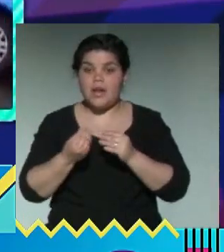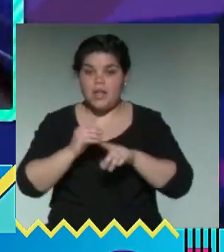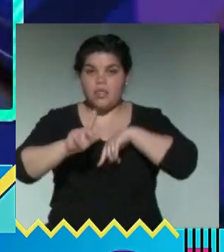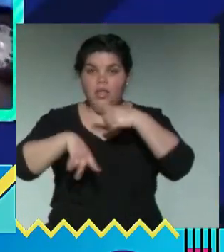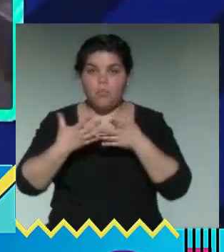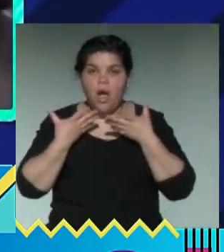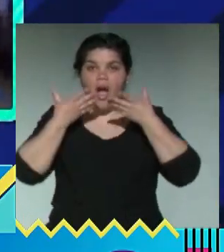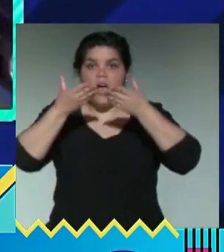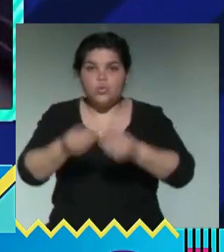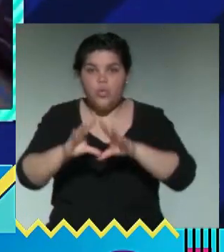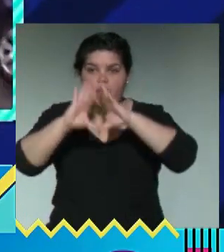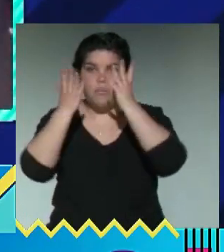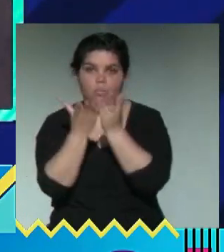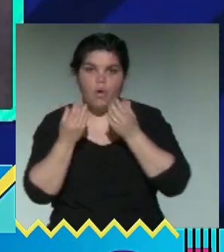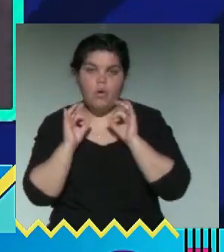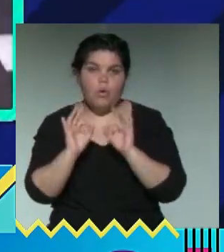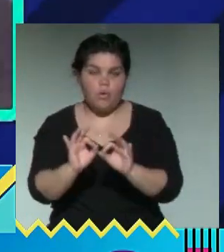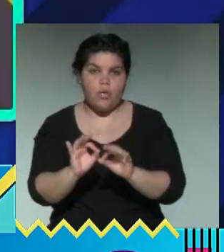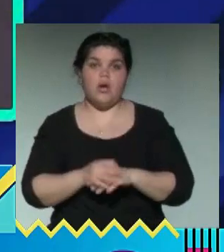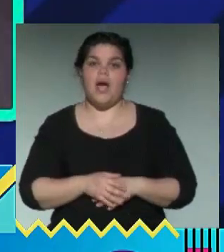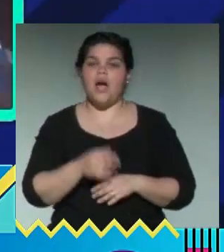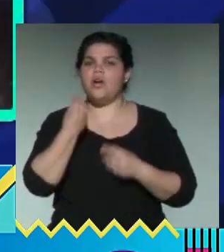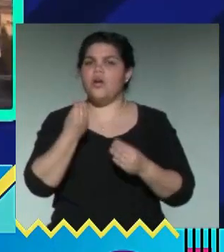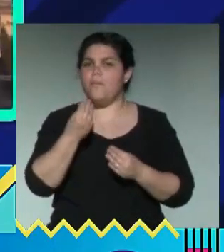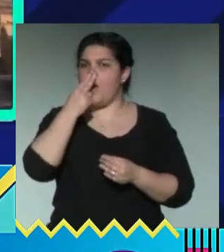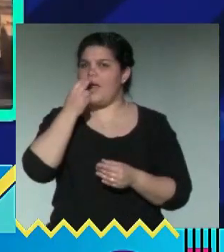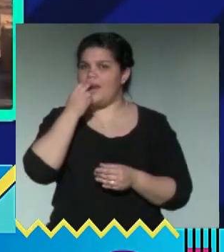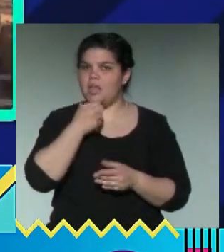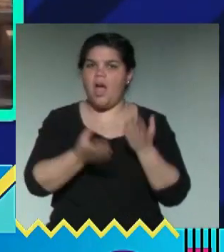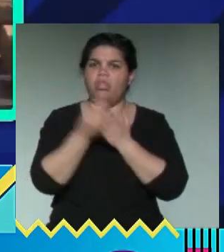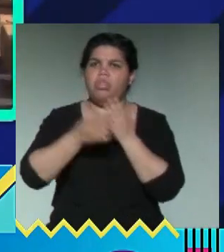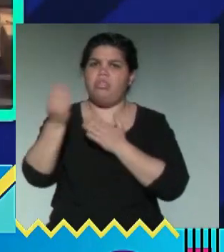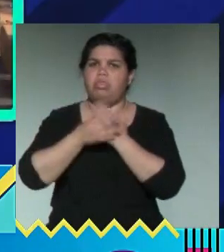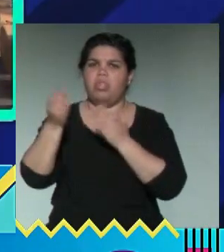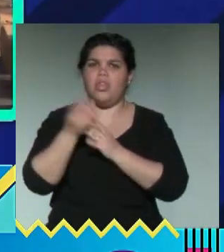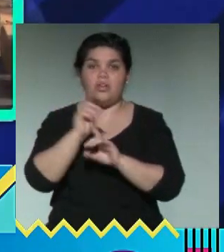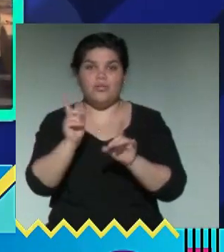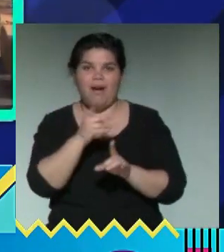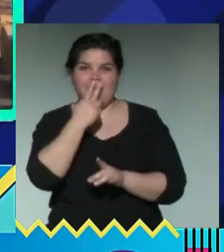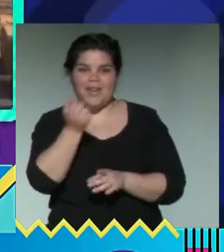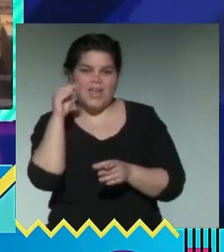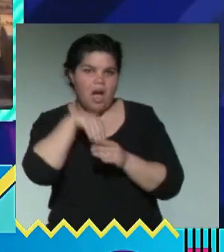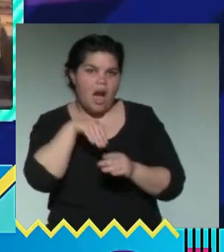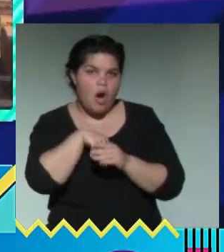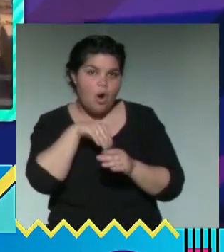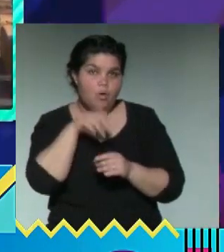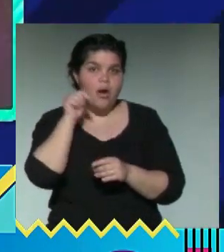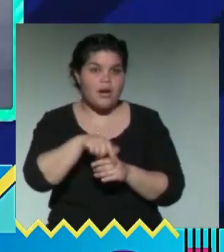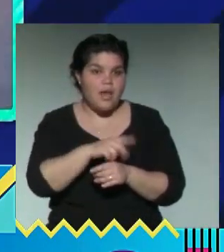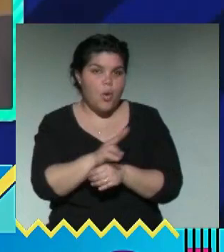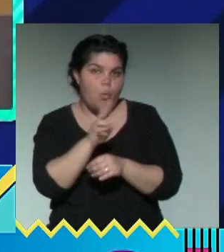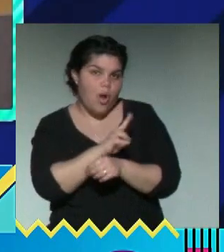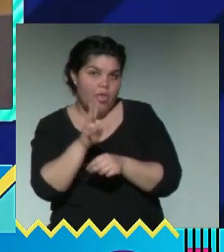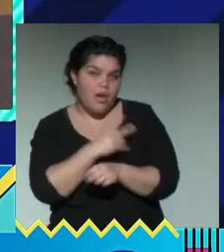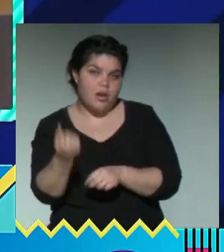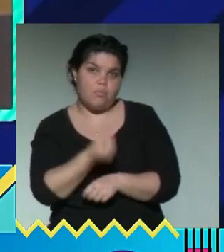ahorros sustanciales desde el punto de vista energético y antes no lo era así, pero ahora sí lo es, también económico en la coyuntura en la que